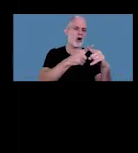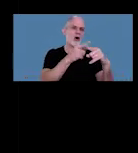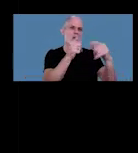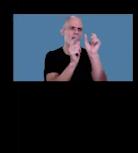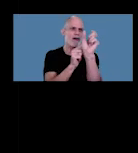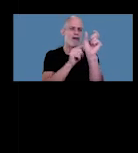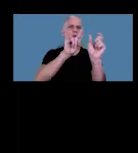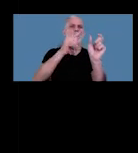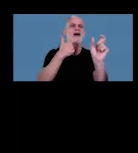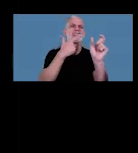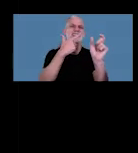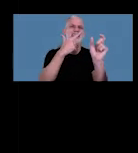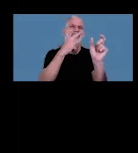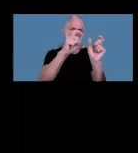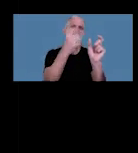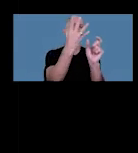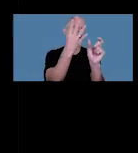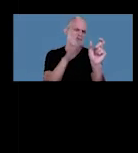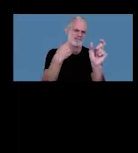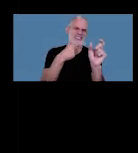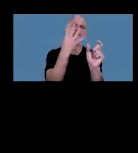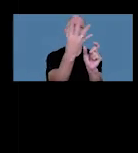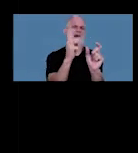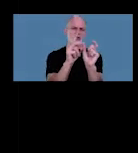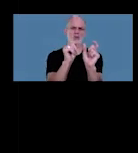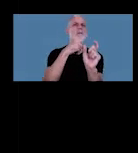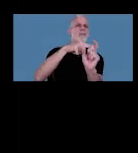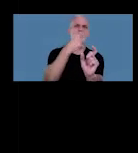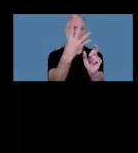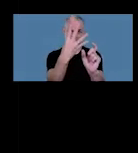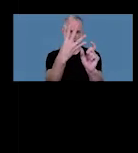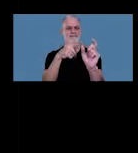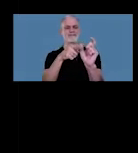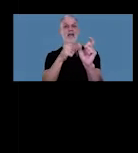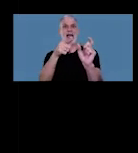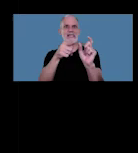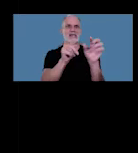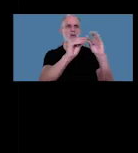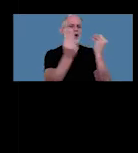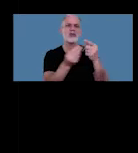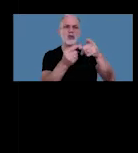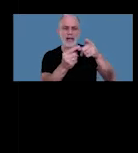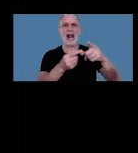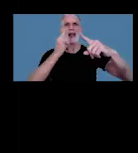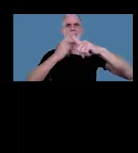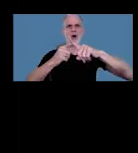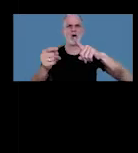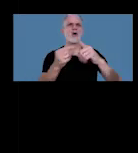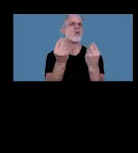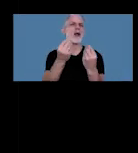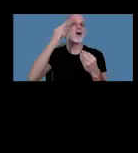que es 4, en casi toda Cava, es 4, a ese valor multiplicarlo por